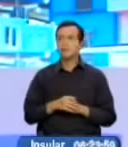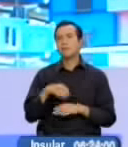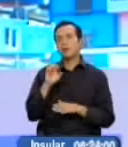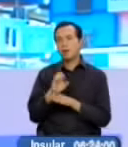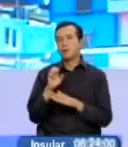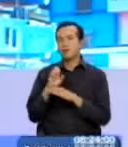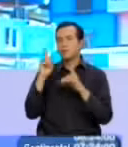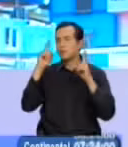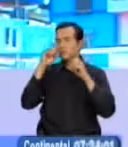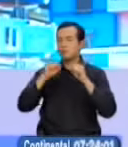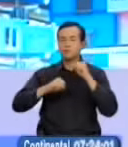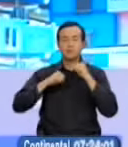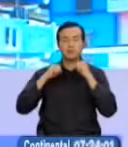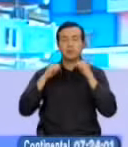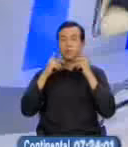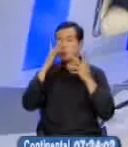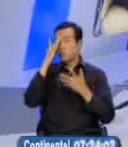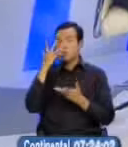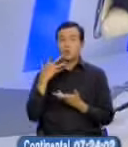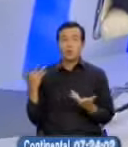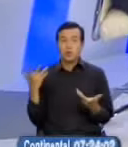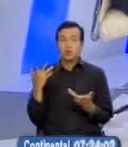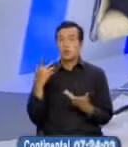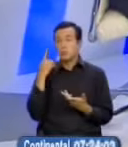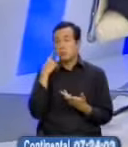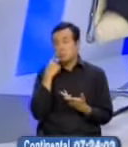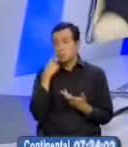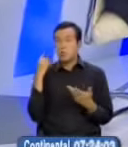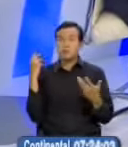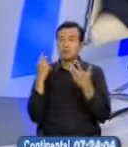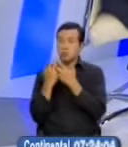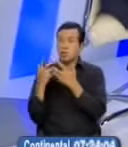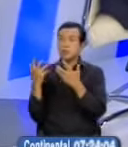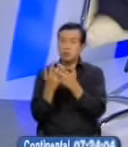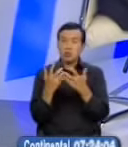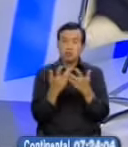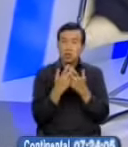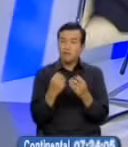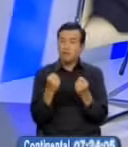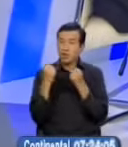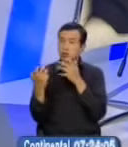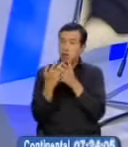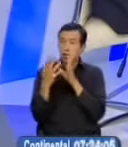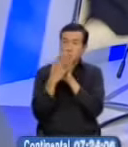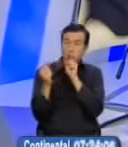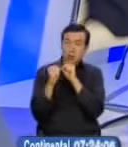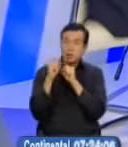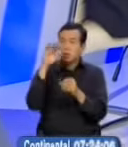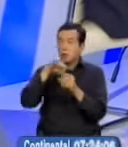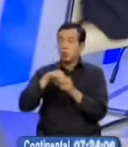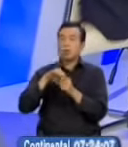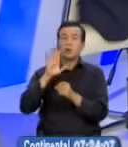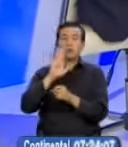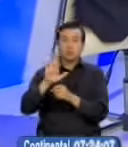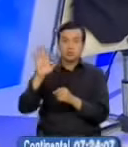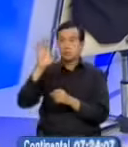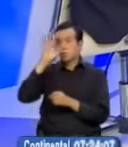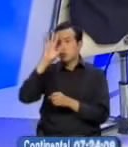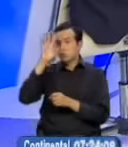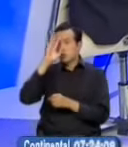es más complejo todavía, porque tampoco tenemos afinidades fuertes, partidistas, como para tratar de entender y comprender el voto desde esa